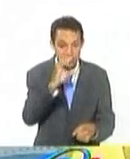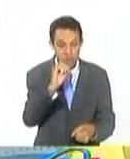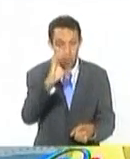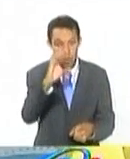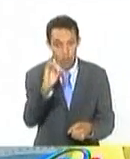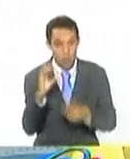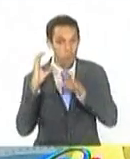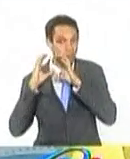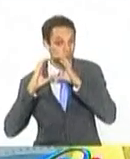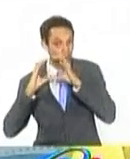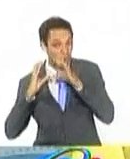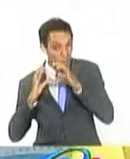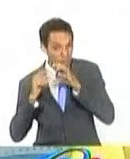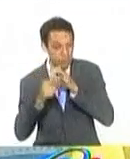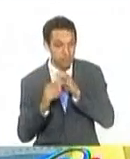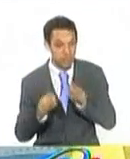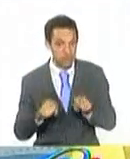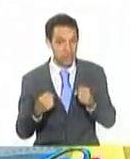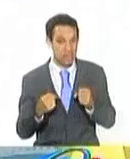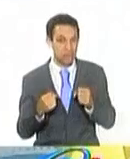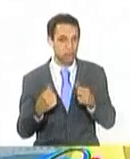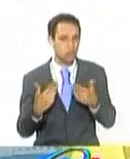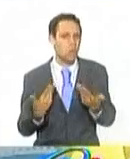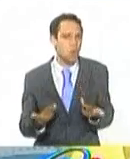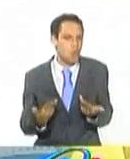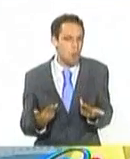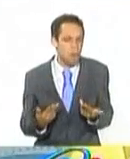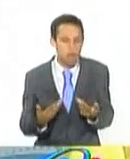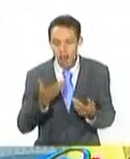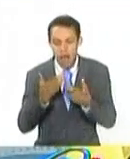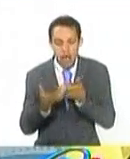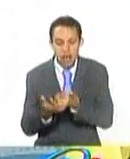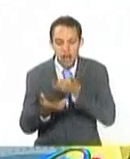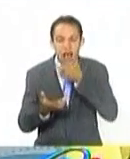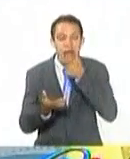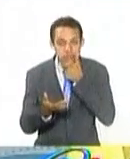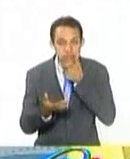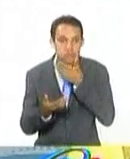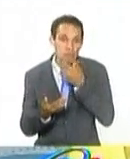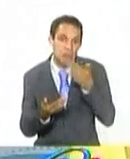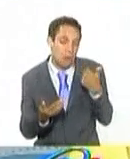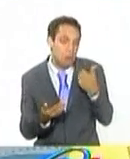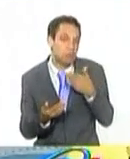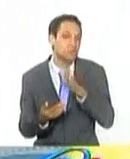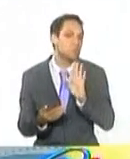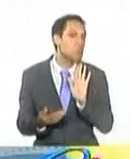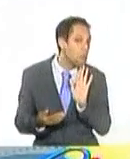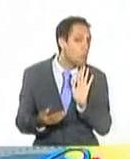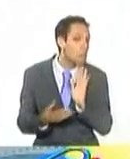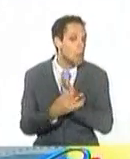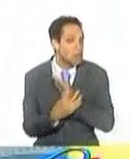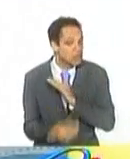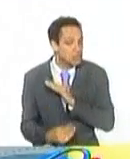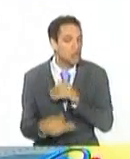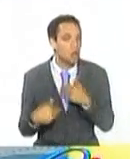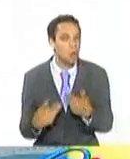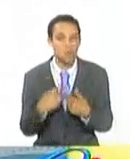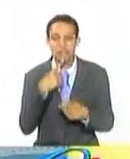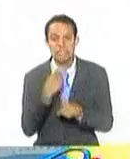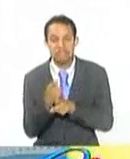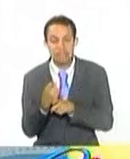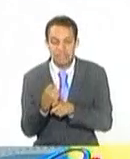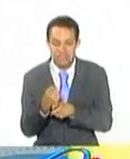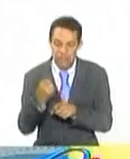es dañino porque yo prefiero comerme el pedazote de coca en vez de hacer ese aceite que es como difícil